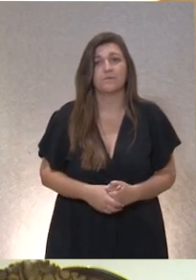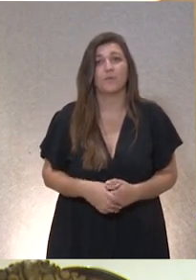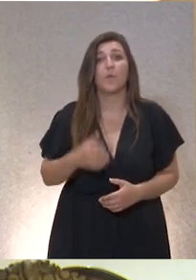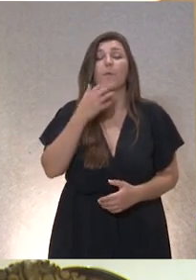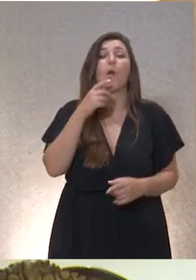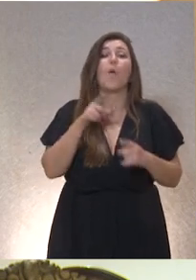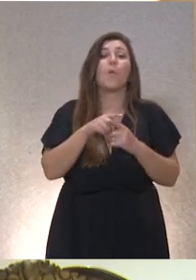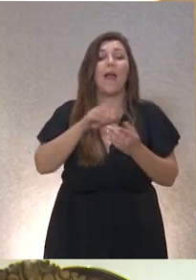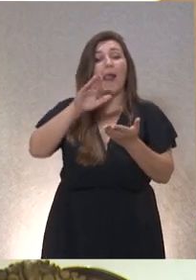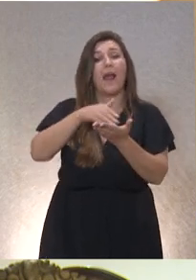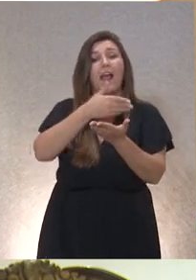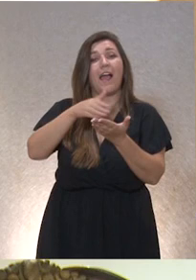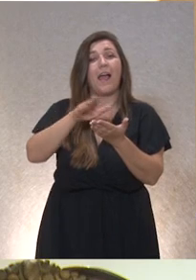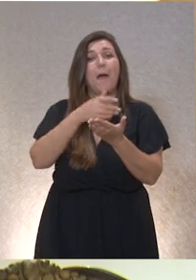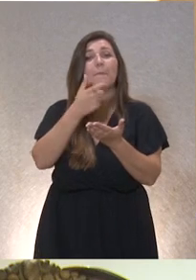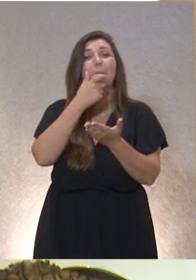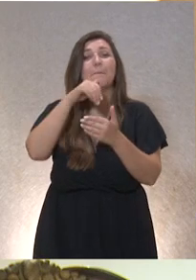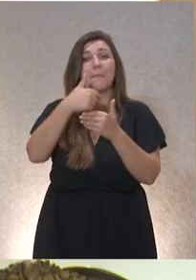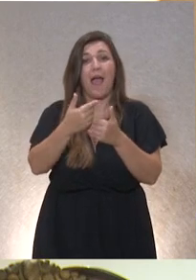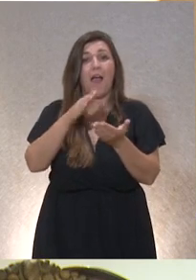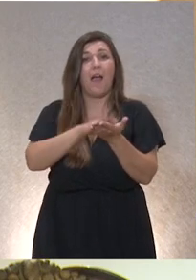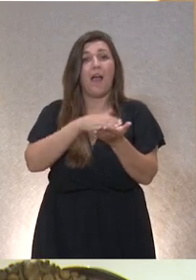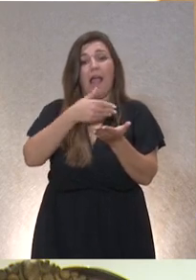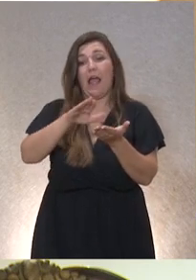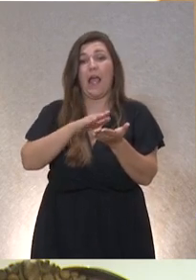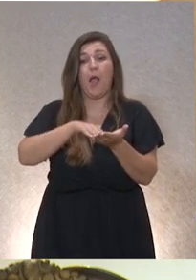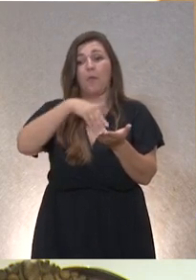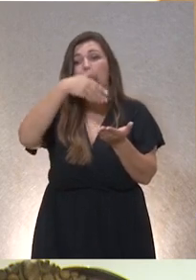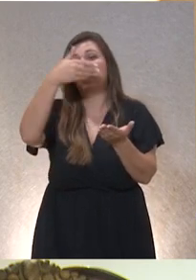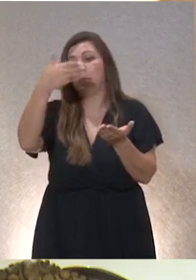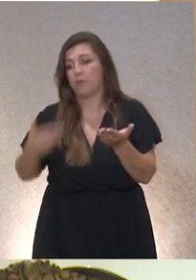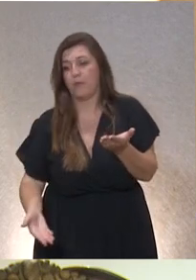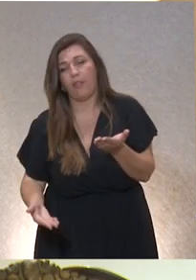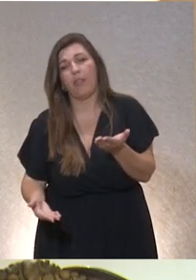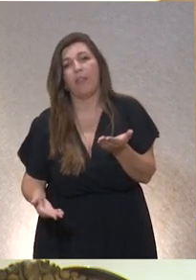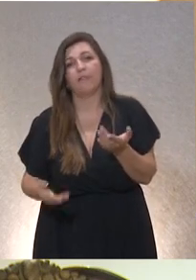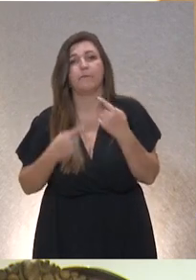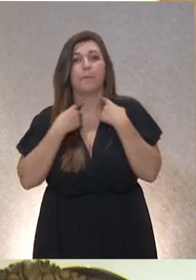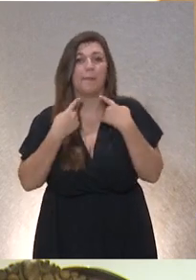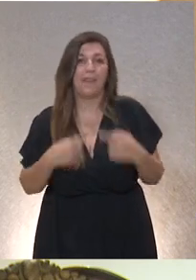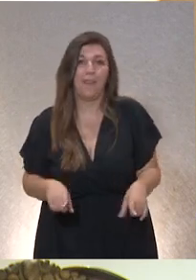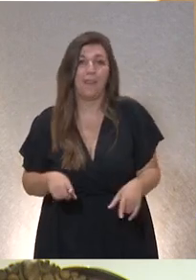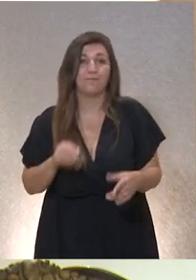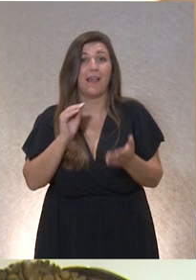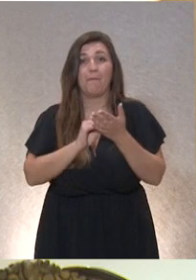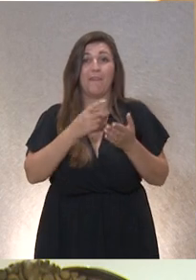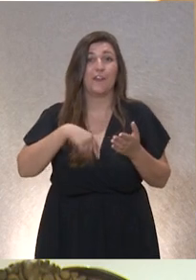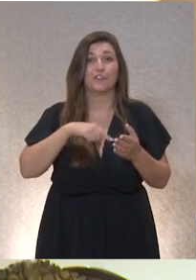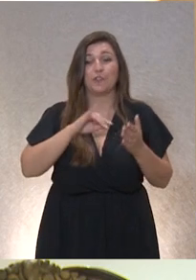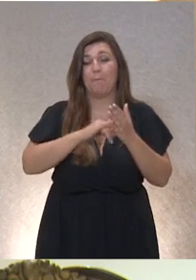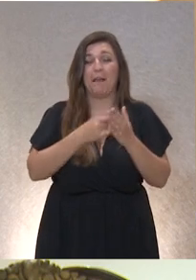cae por el lado de la mantequilla estás preparando con esmero no sé qué y te pasa No sé cuál que te rompe todo el esquema no es difícil